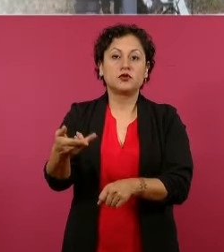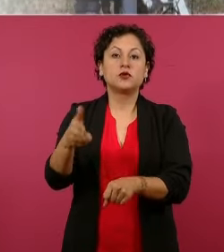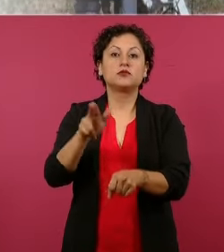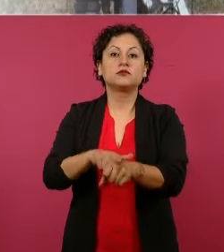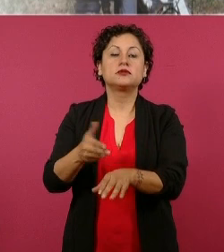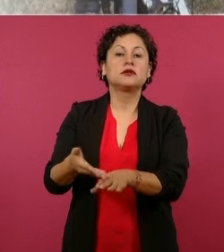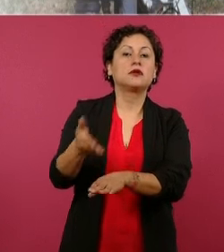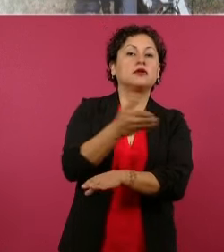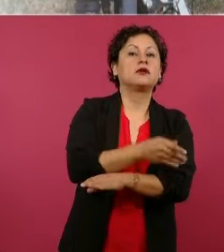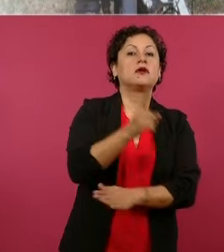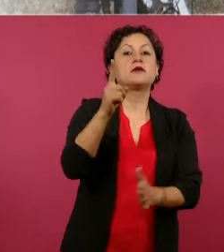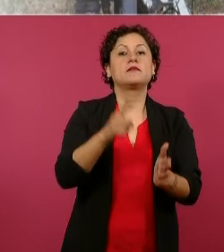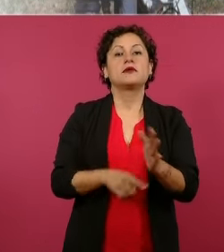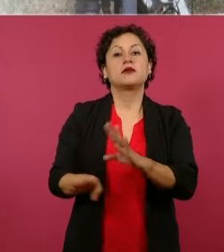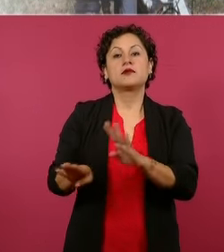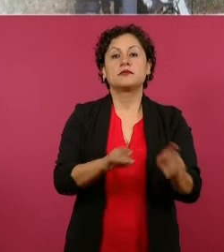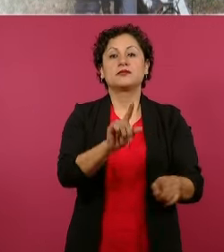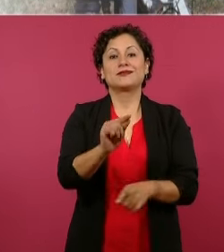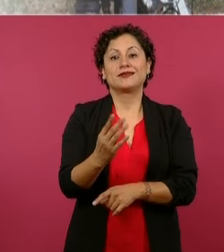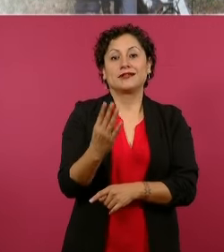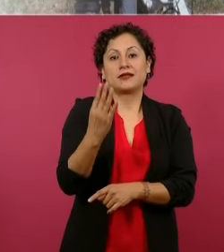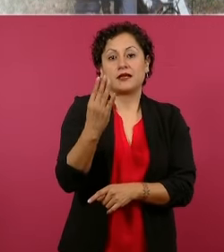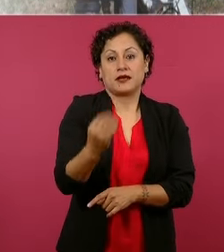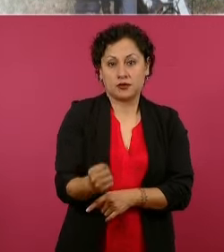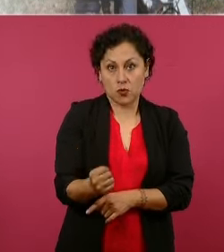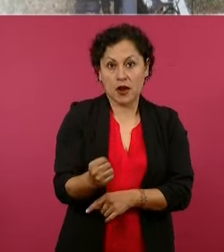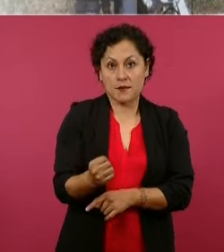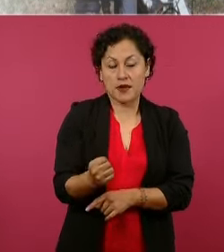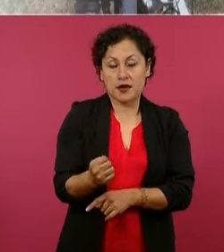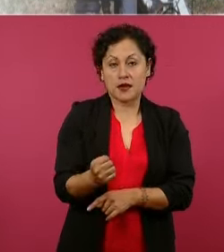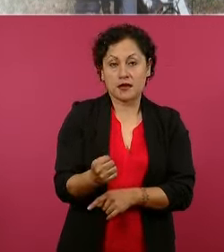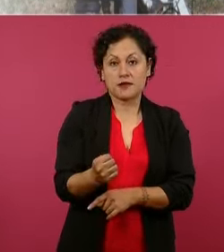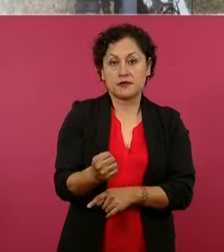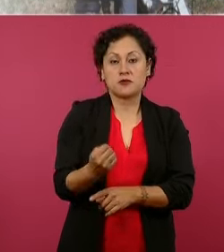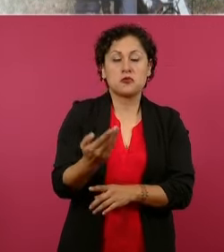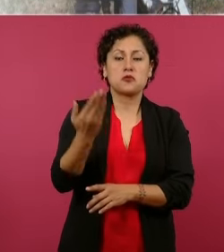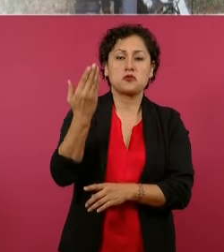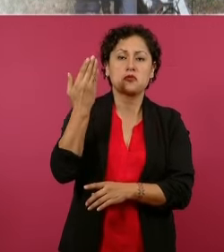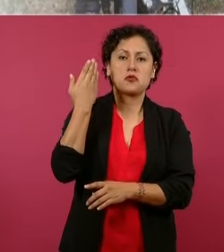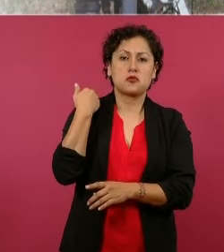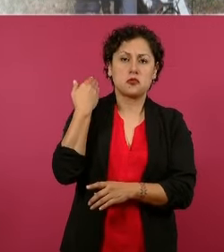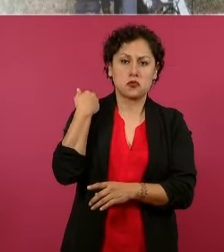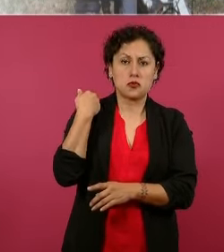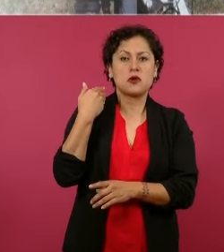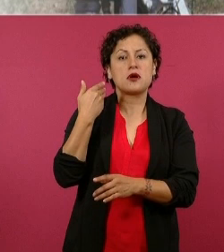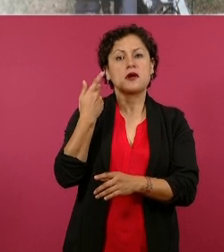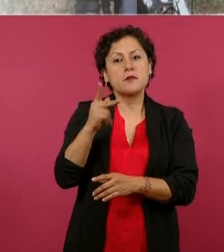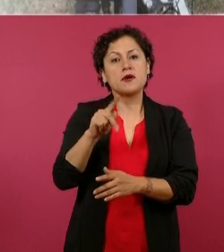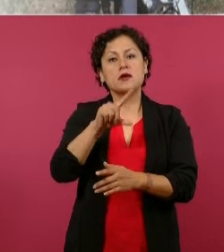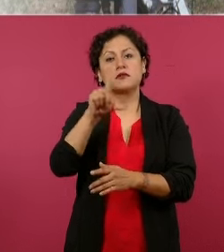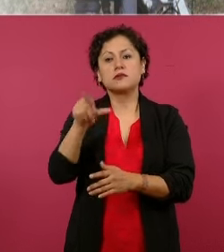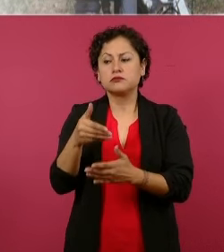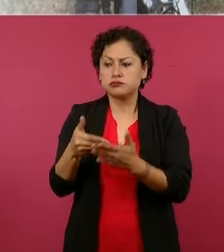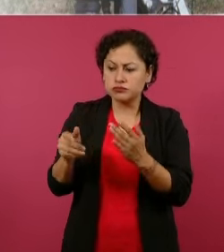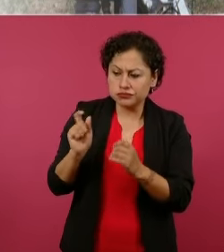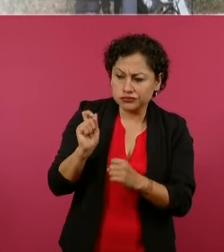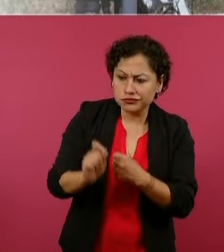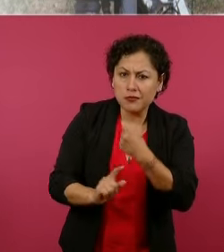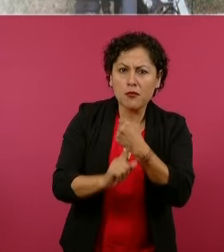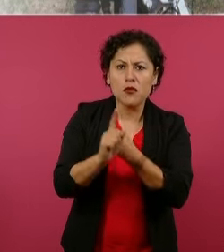1979 había presentado eh desde su en años recientes eh problemas tanto de